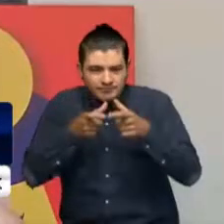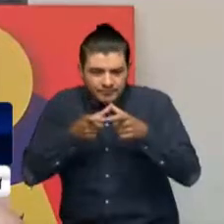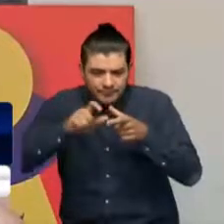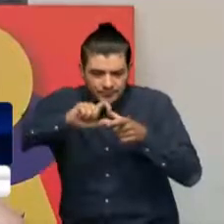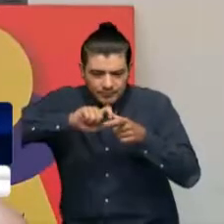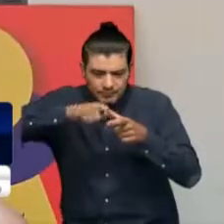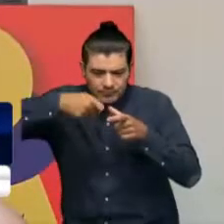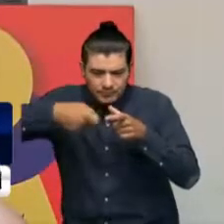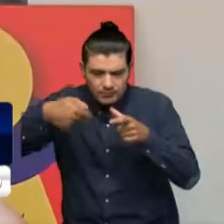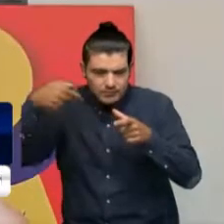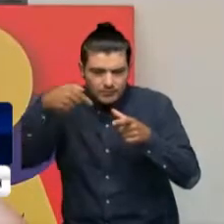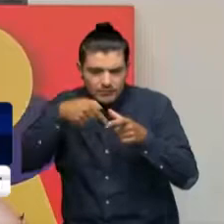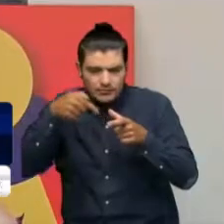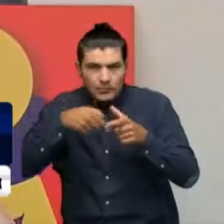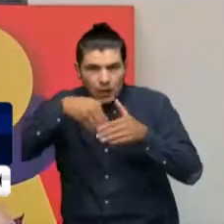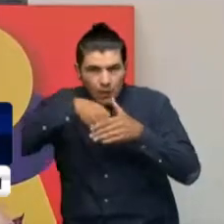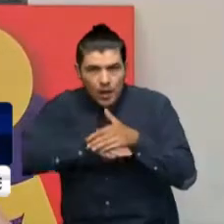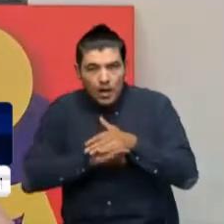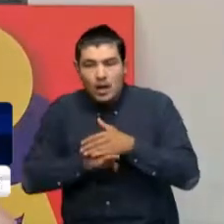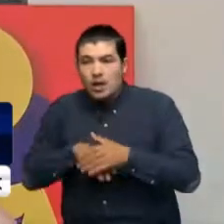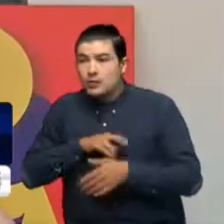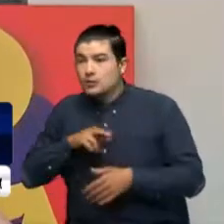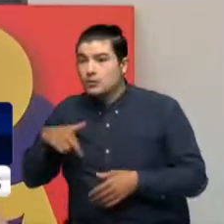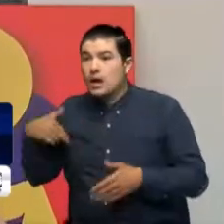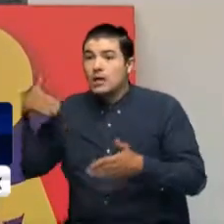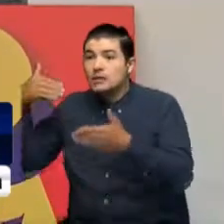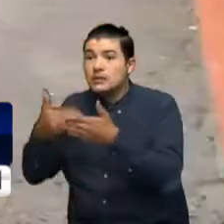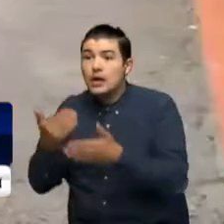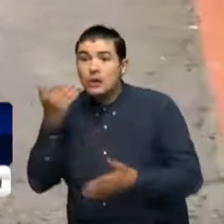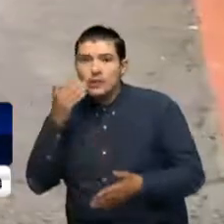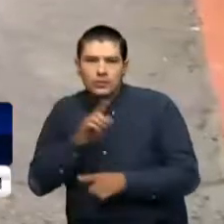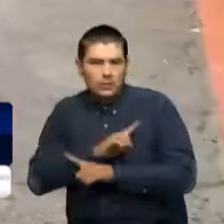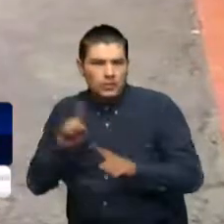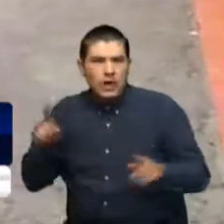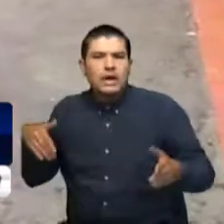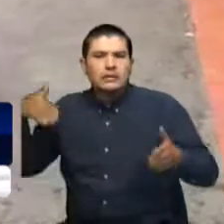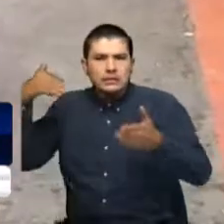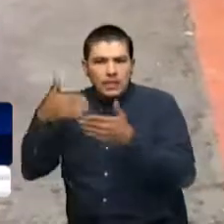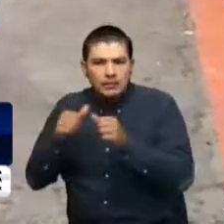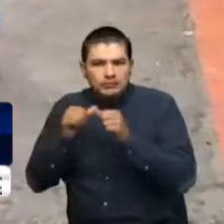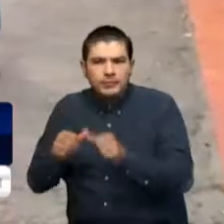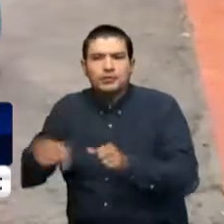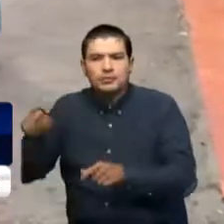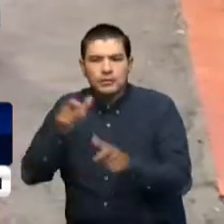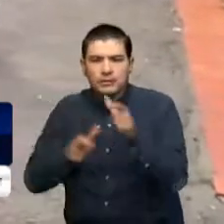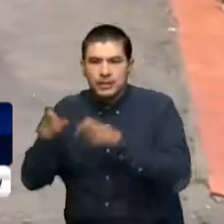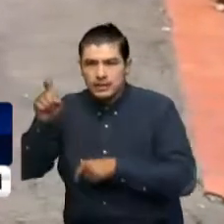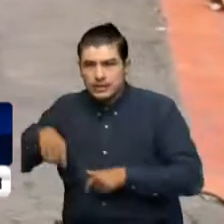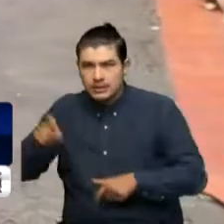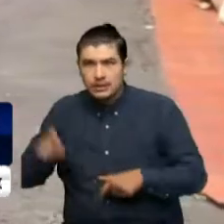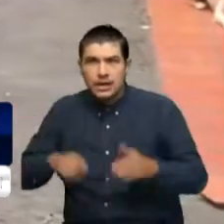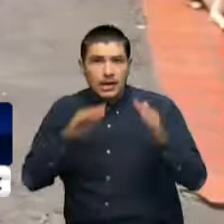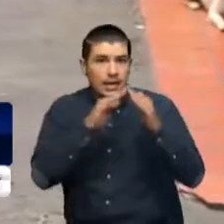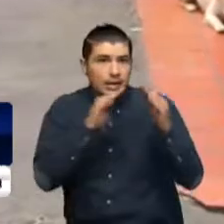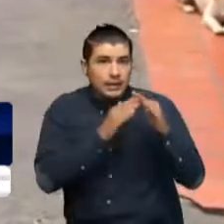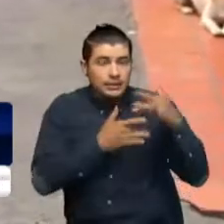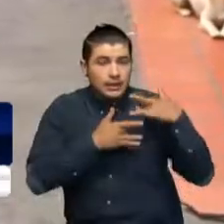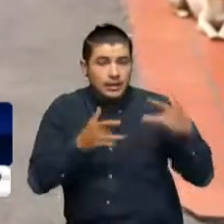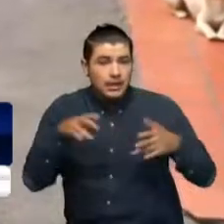decir, ¿hasta cuándo estaremos? No estaremos hasta que ellos lo necesiten. La casita solidaria está ubicada en la